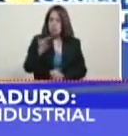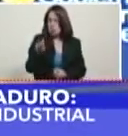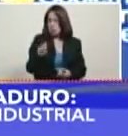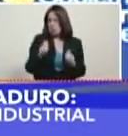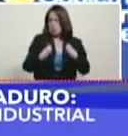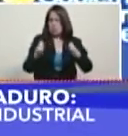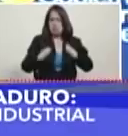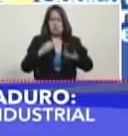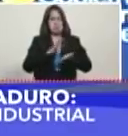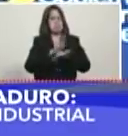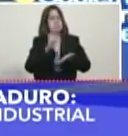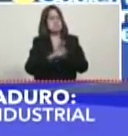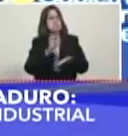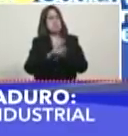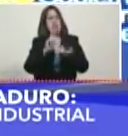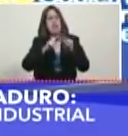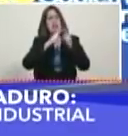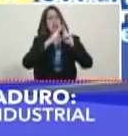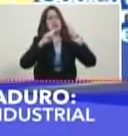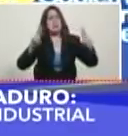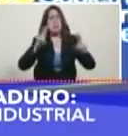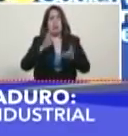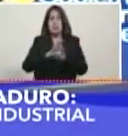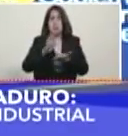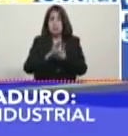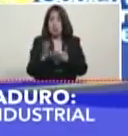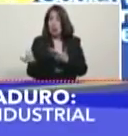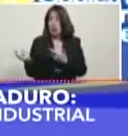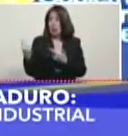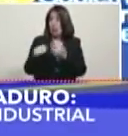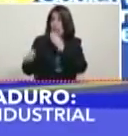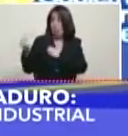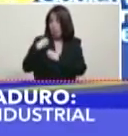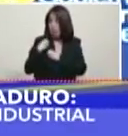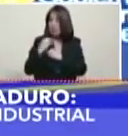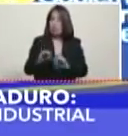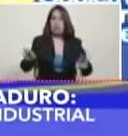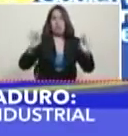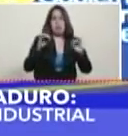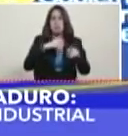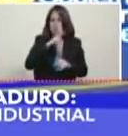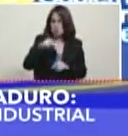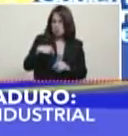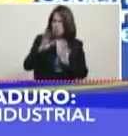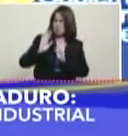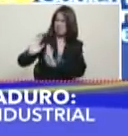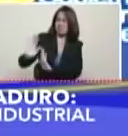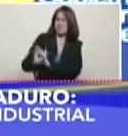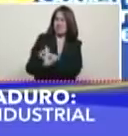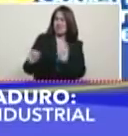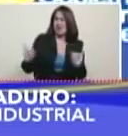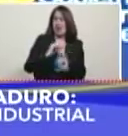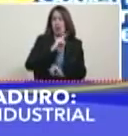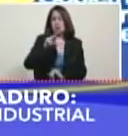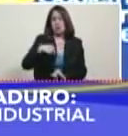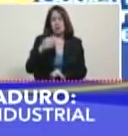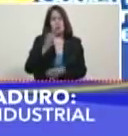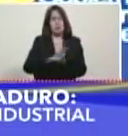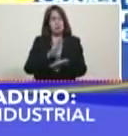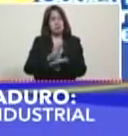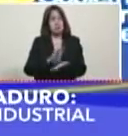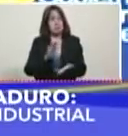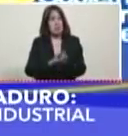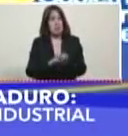paz, tranquilo, que nadie se meta con nosotros, que nosotros no vamos a meter nunca con nadie. Nosotros no tenemos ningún interés de